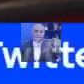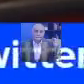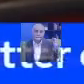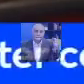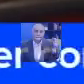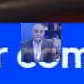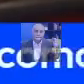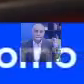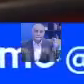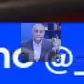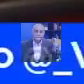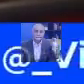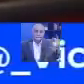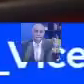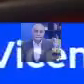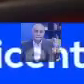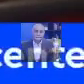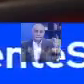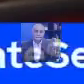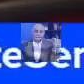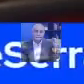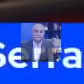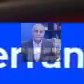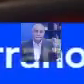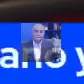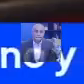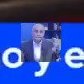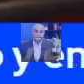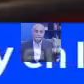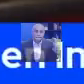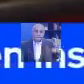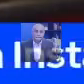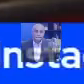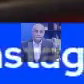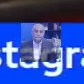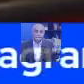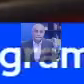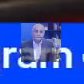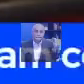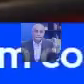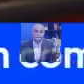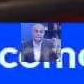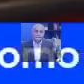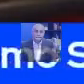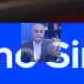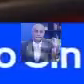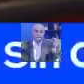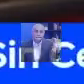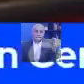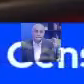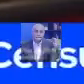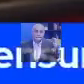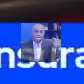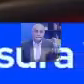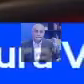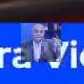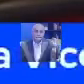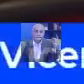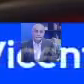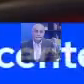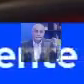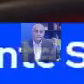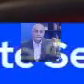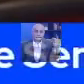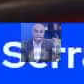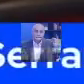a diferencia de otros periodistas que se la han jugado, ¿no?, en los estados, trabajando para medios